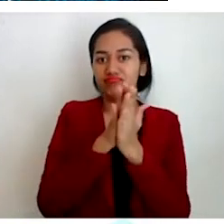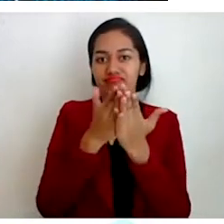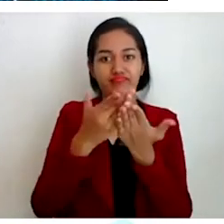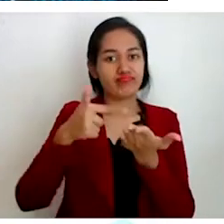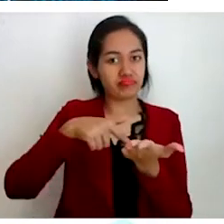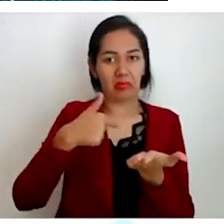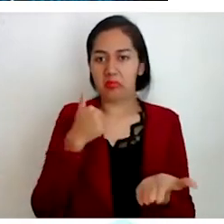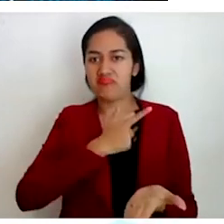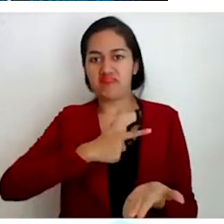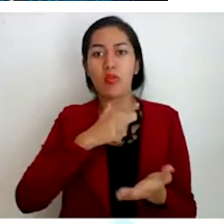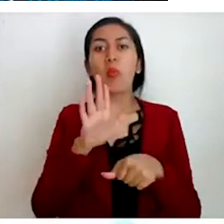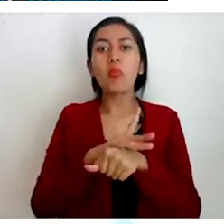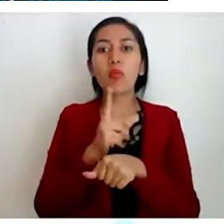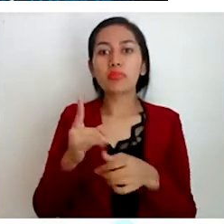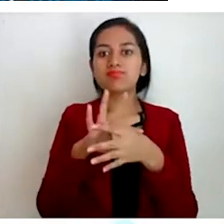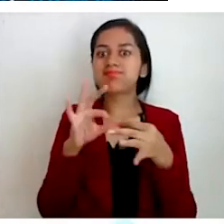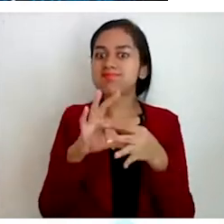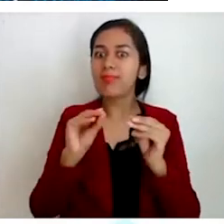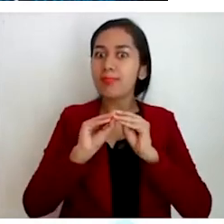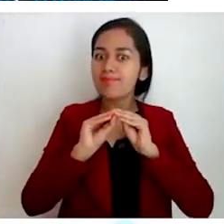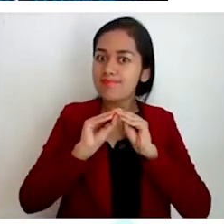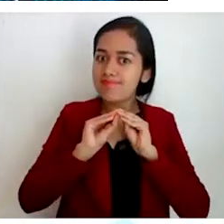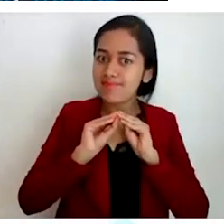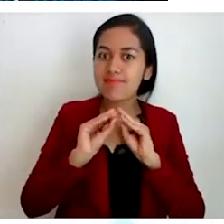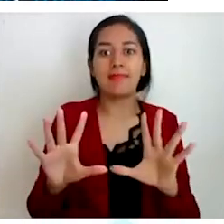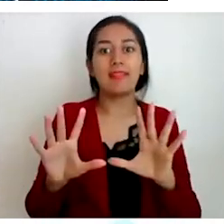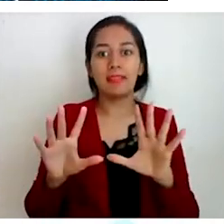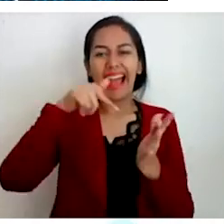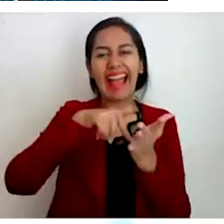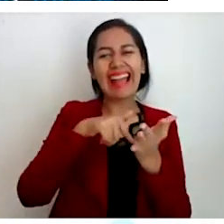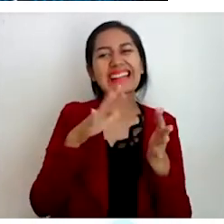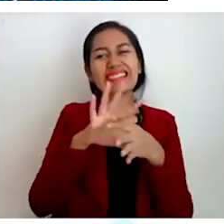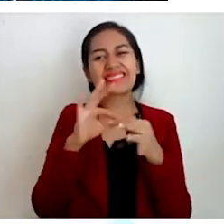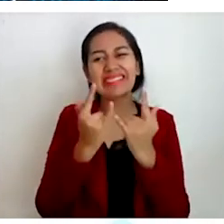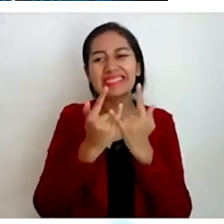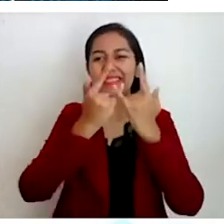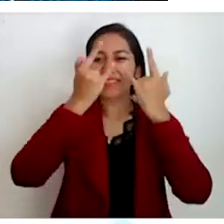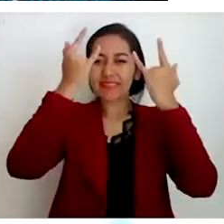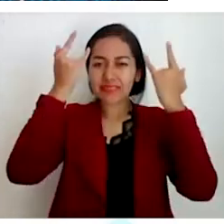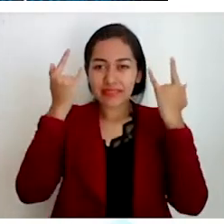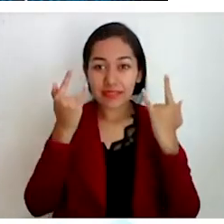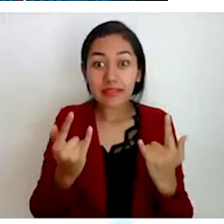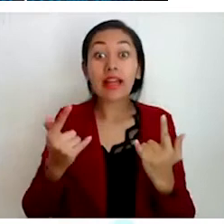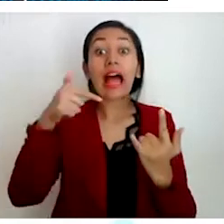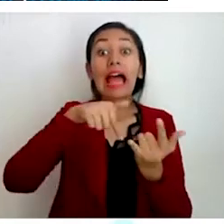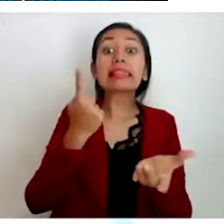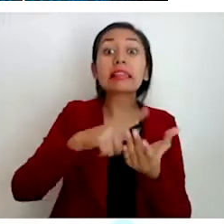sencillo, recrea esta triste historia, ¿no? Lo traje a colación no porque haya una epidemia, aunque